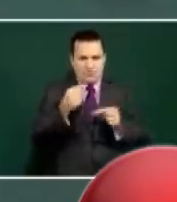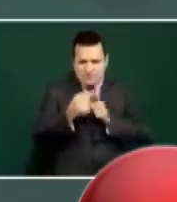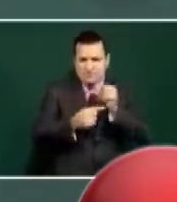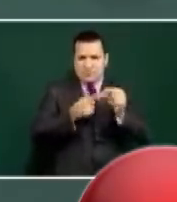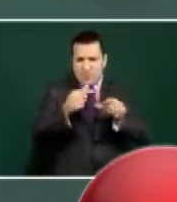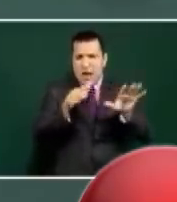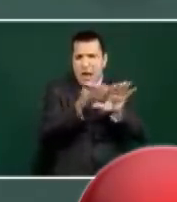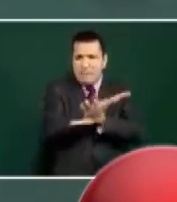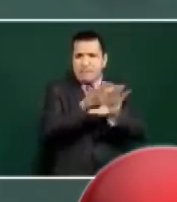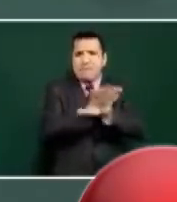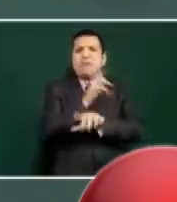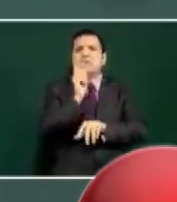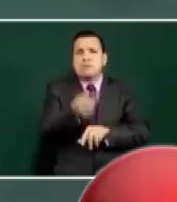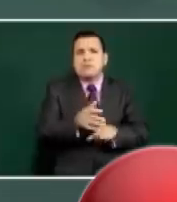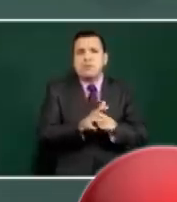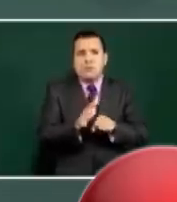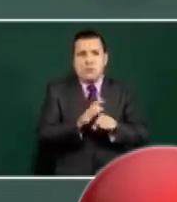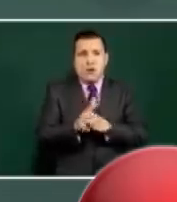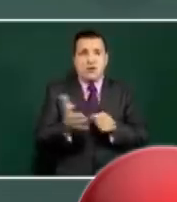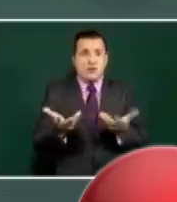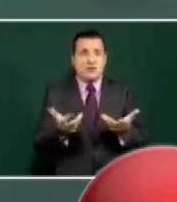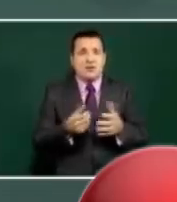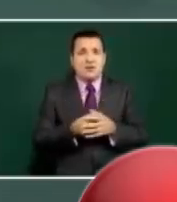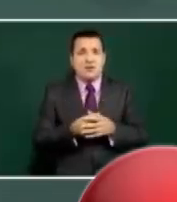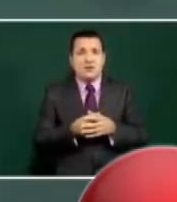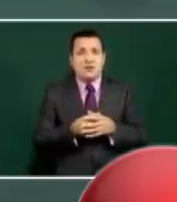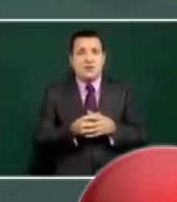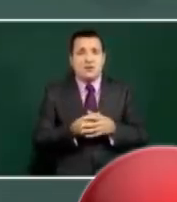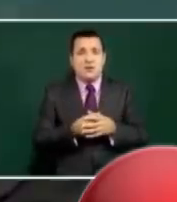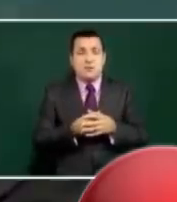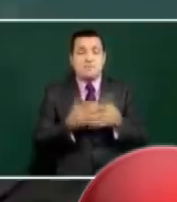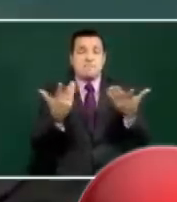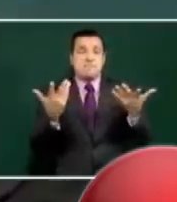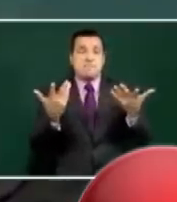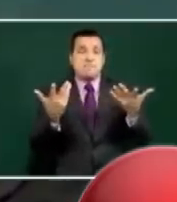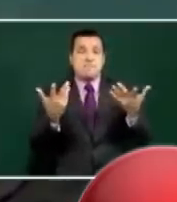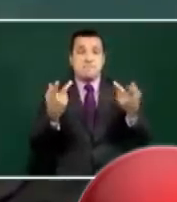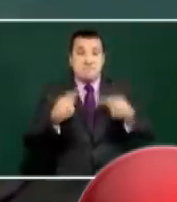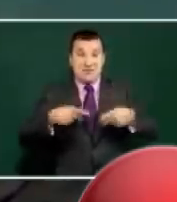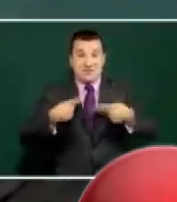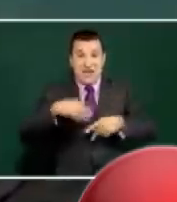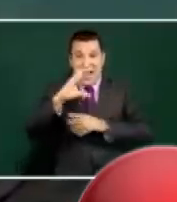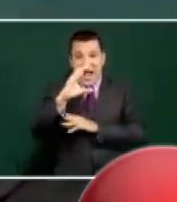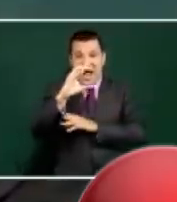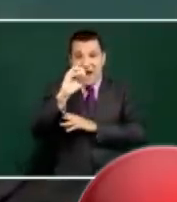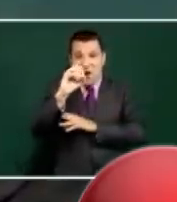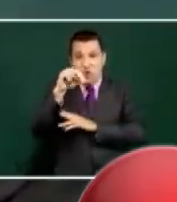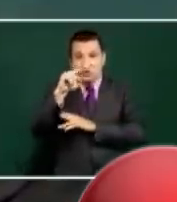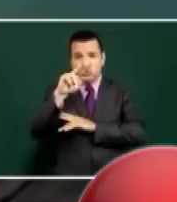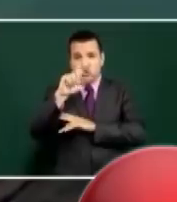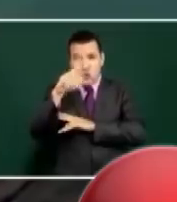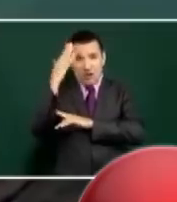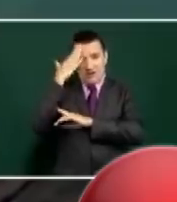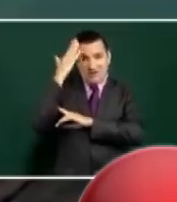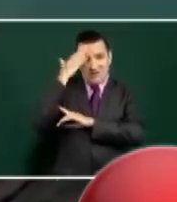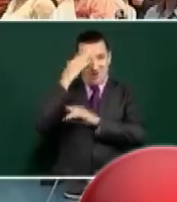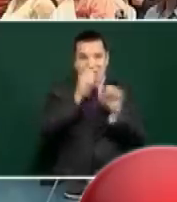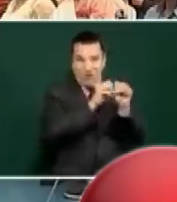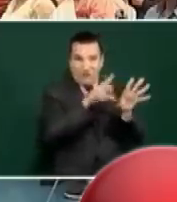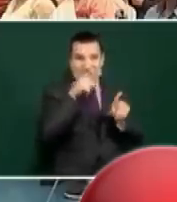cambiando a los cónsules, se está procurando que sea